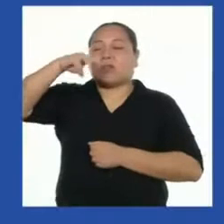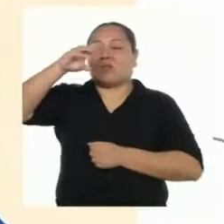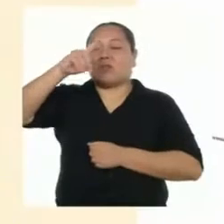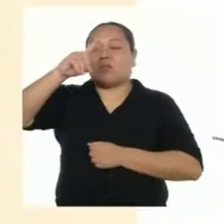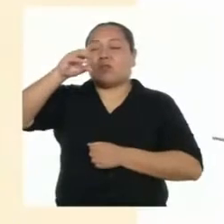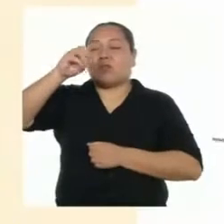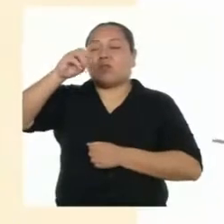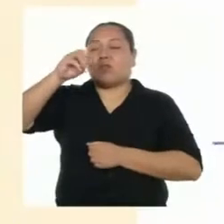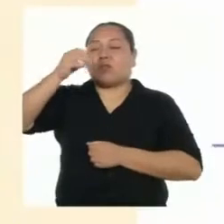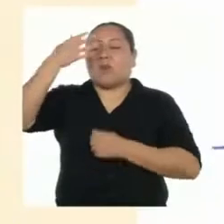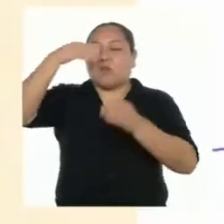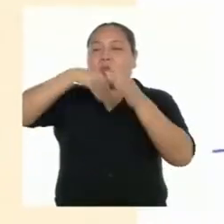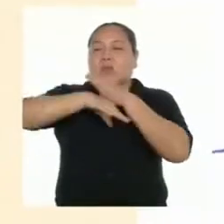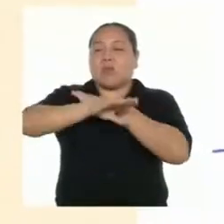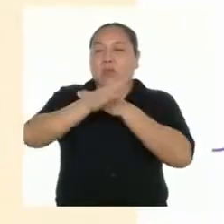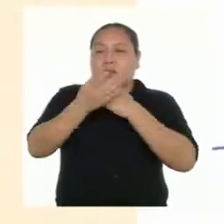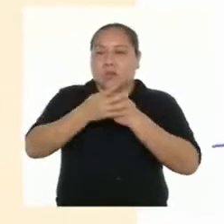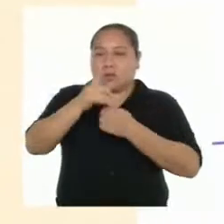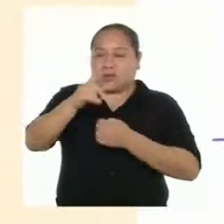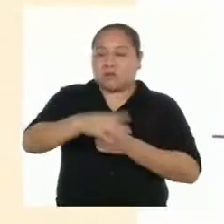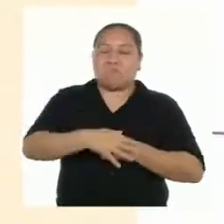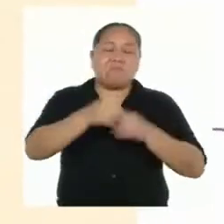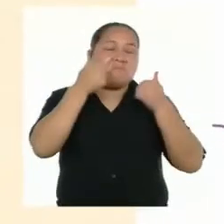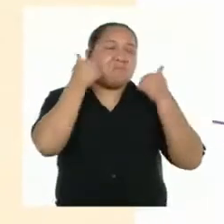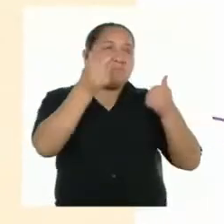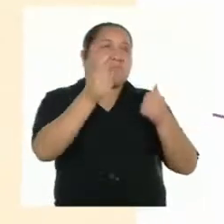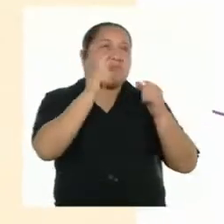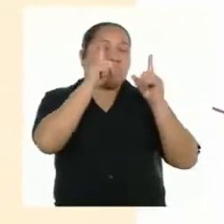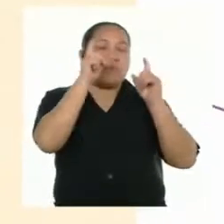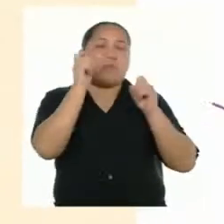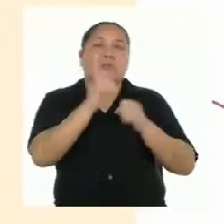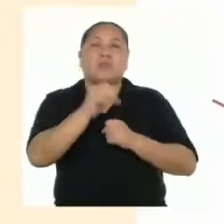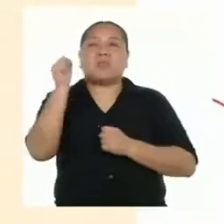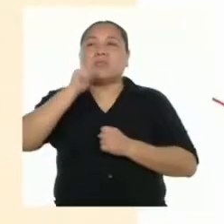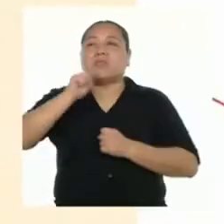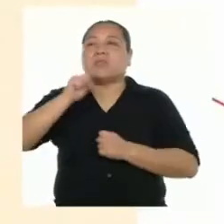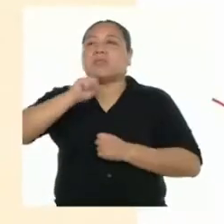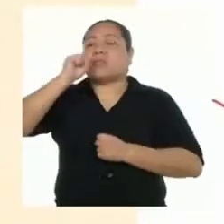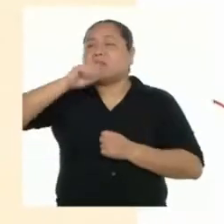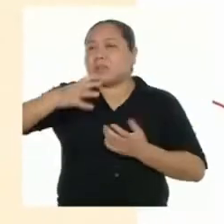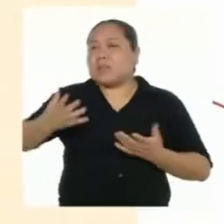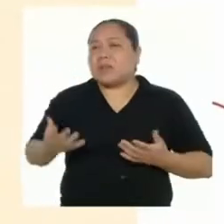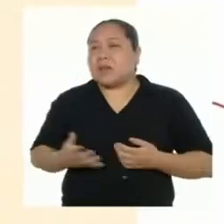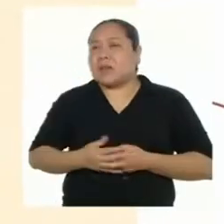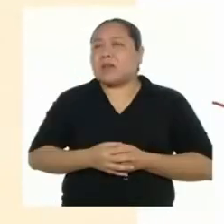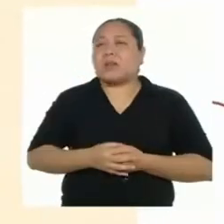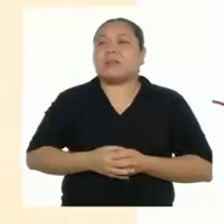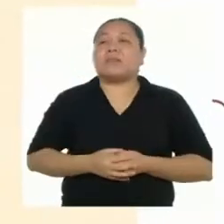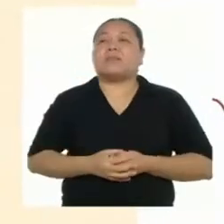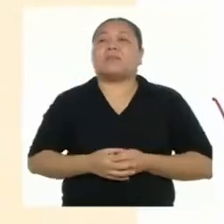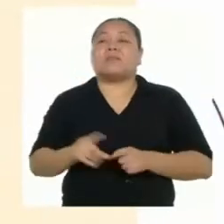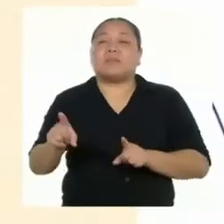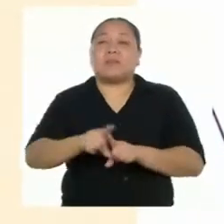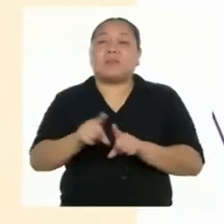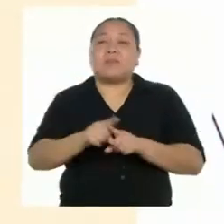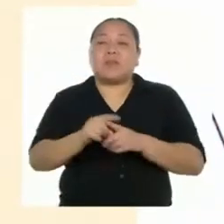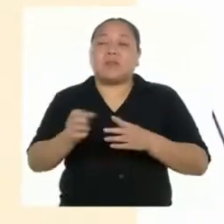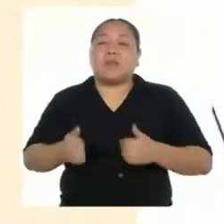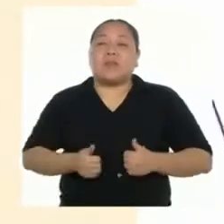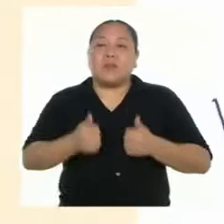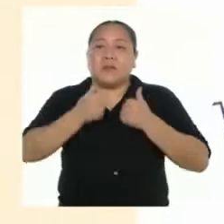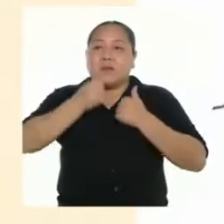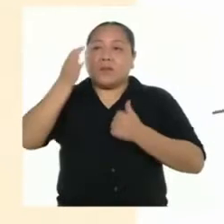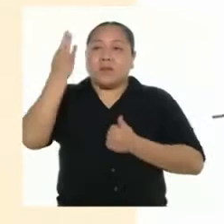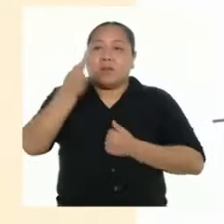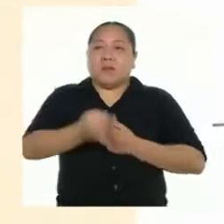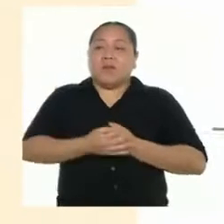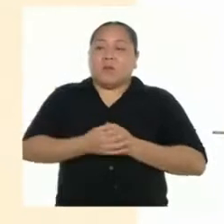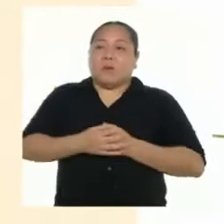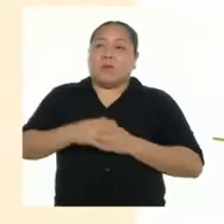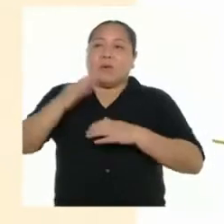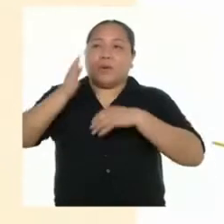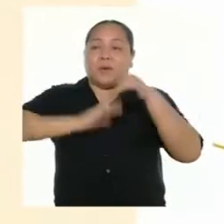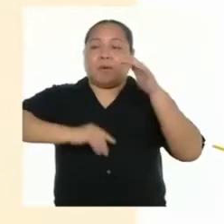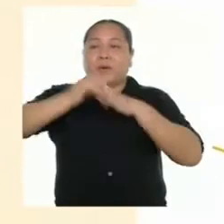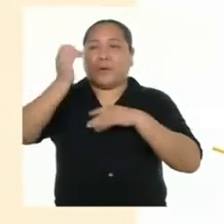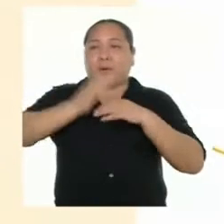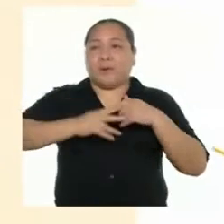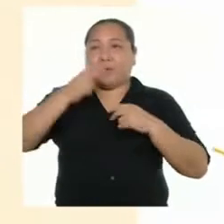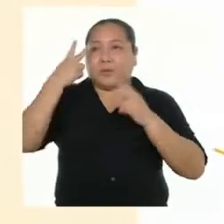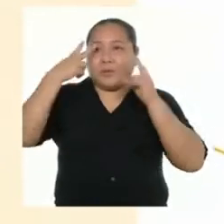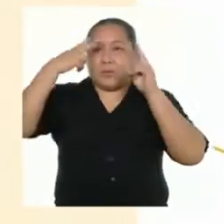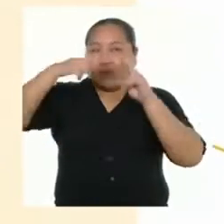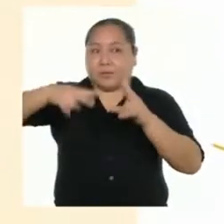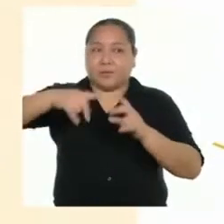Gracias. Fantástica pregunta, Shirley. Sí, eso existe, incluso en la vida real. El edificio que